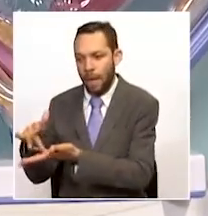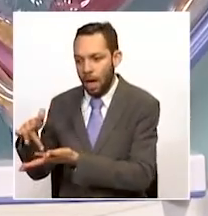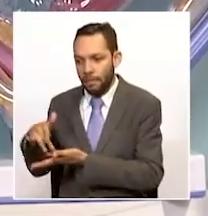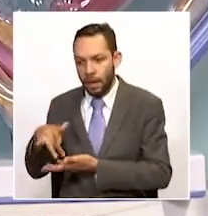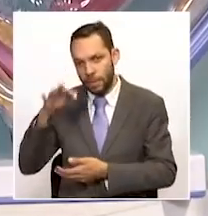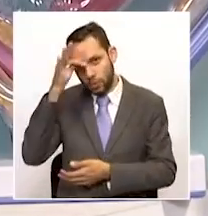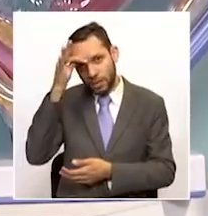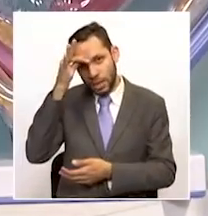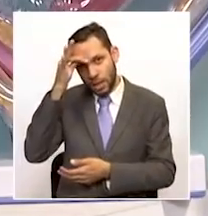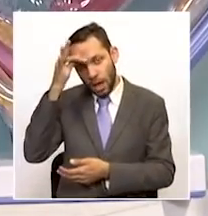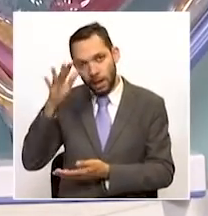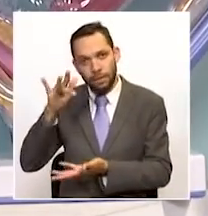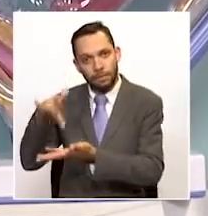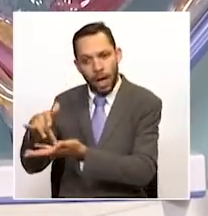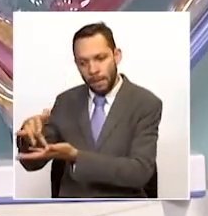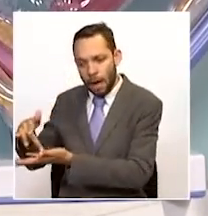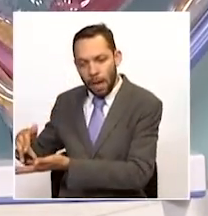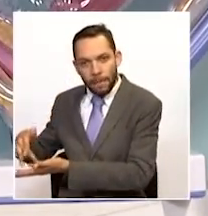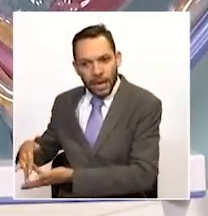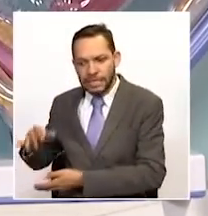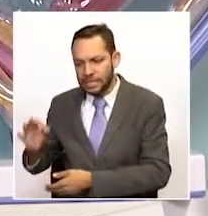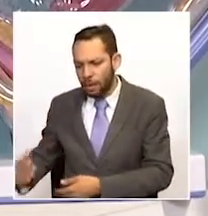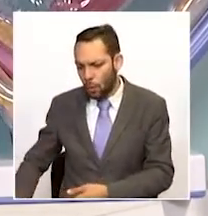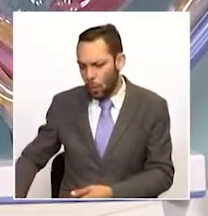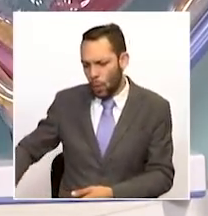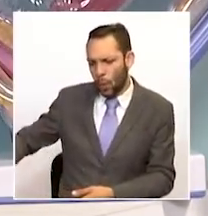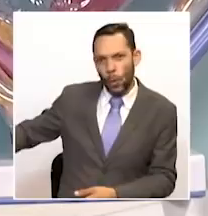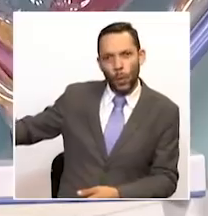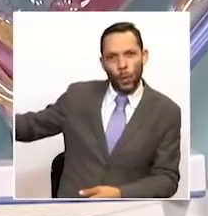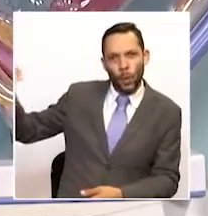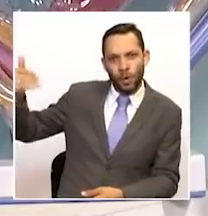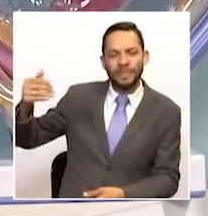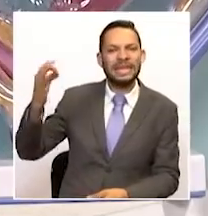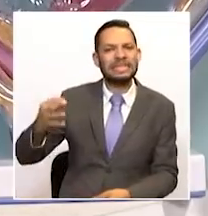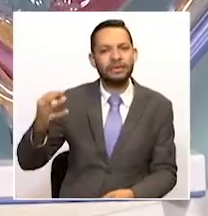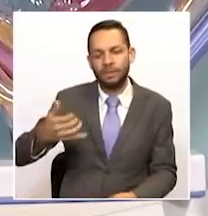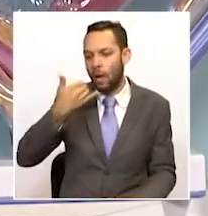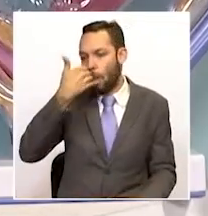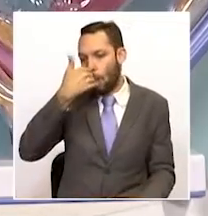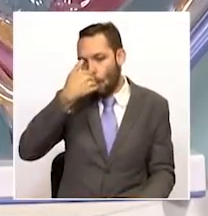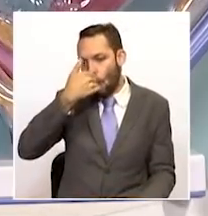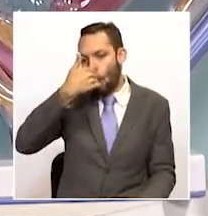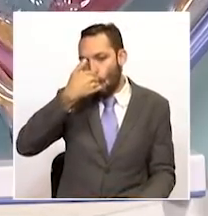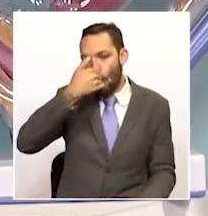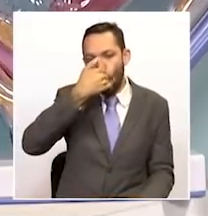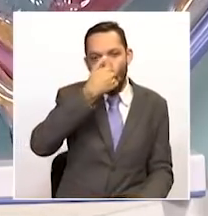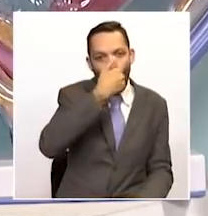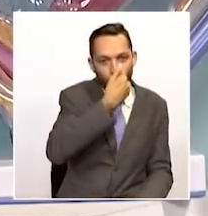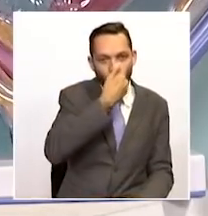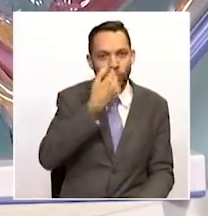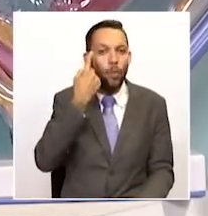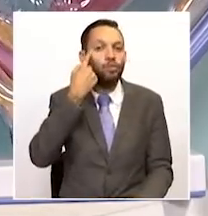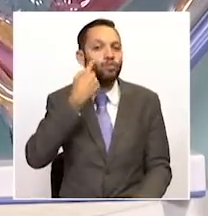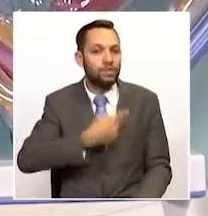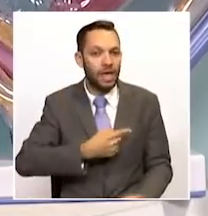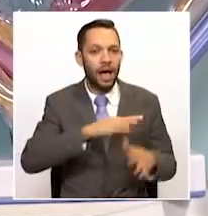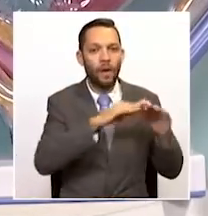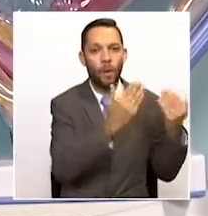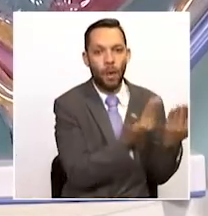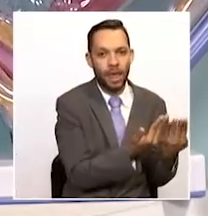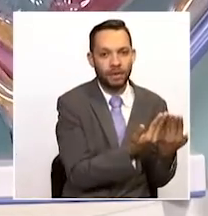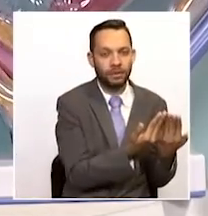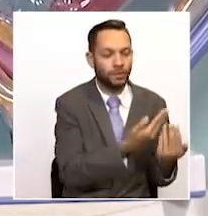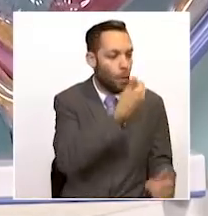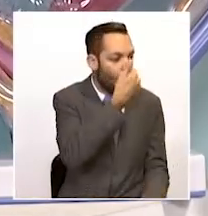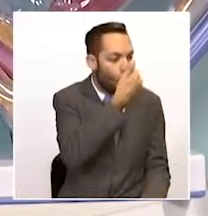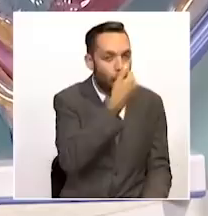siempre fue asma asma tuve nebulizadores hasta muy grande de un día en el colegio pues ya los inhaladores